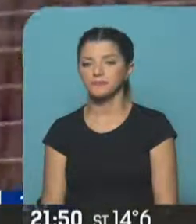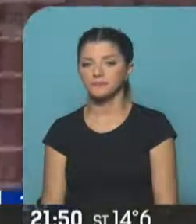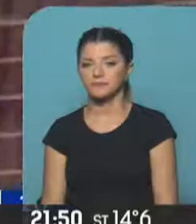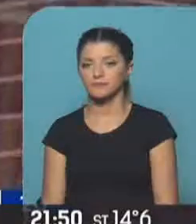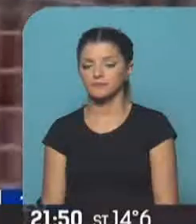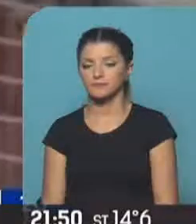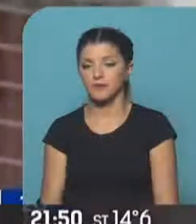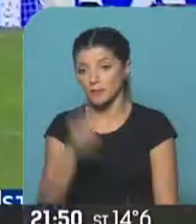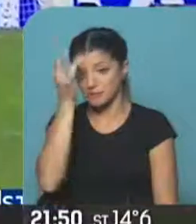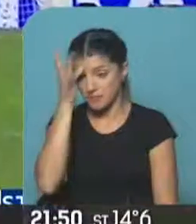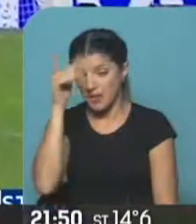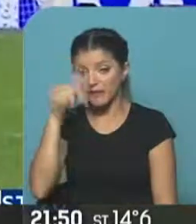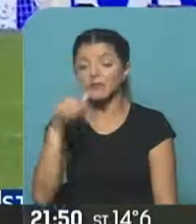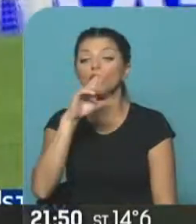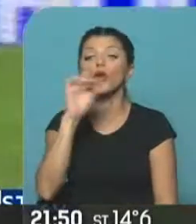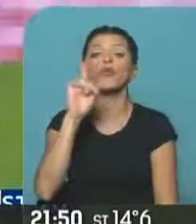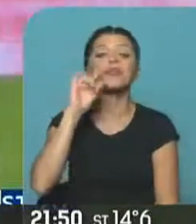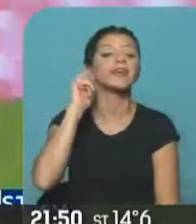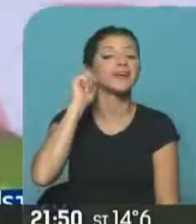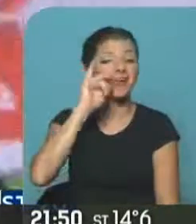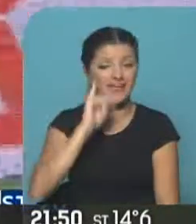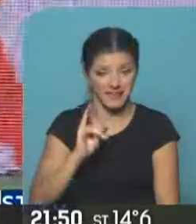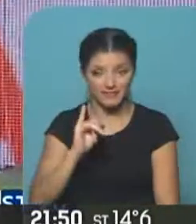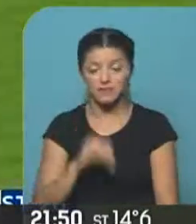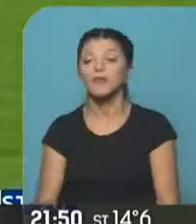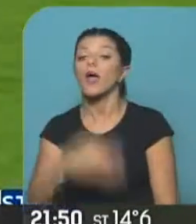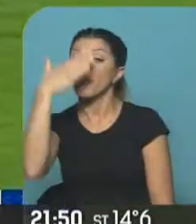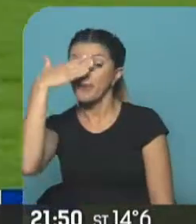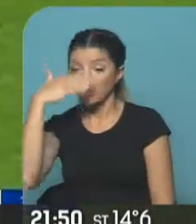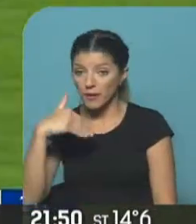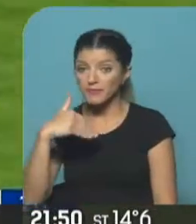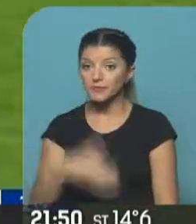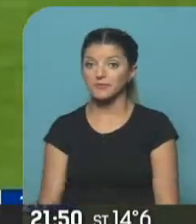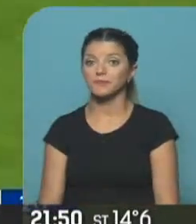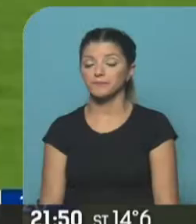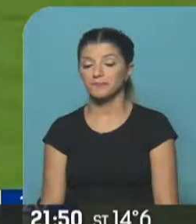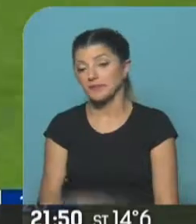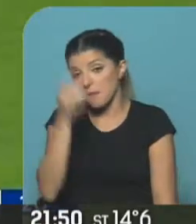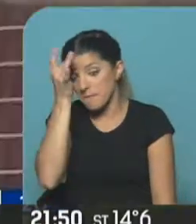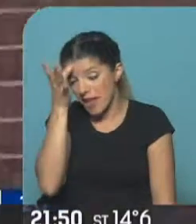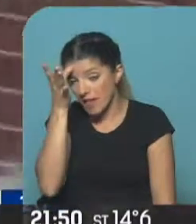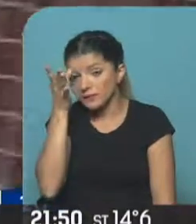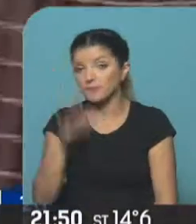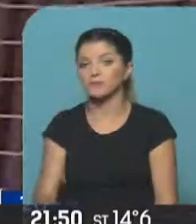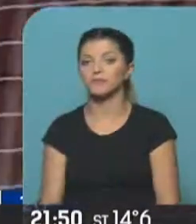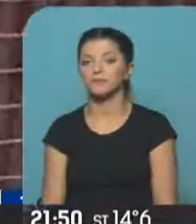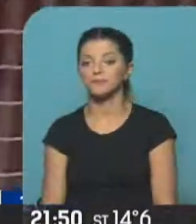Gonzalo Rodríguez. Después llegó el momento de la definición desde punto penal.